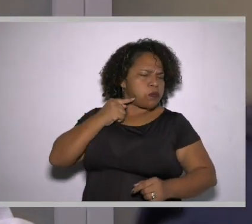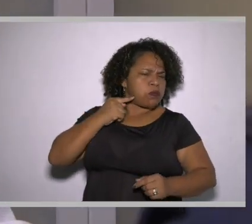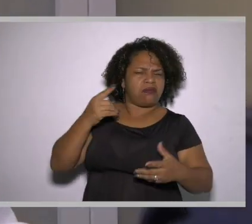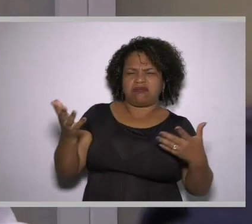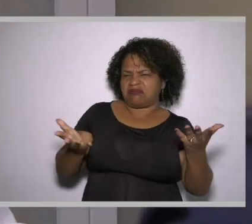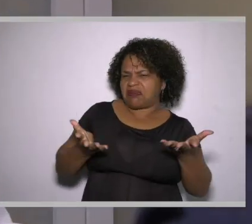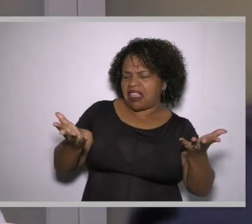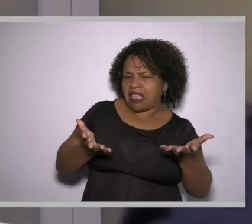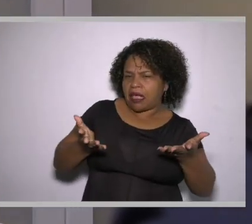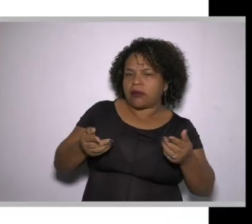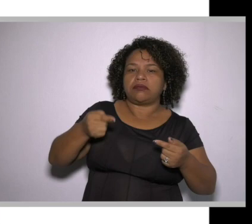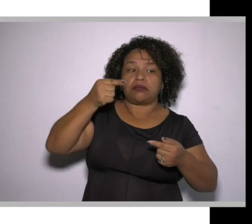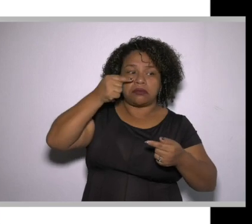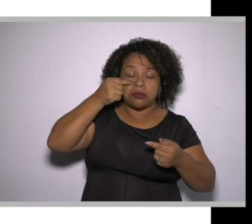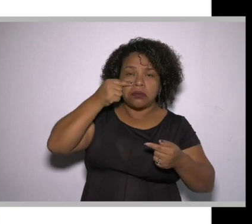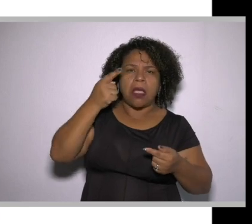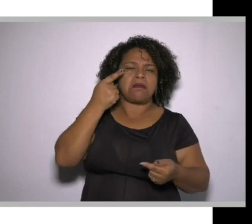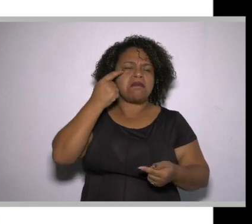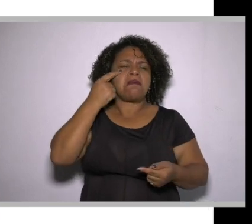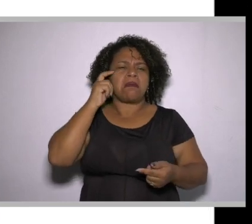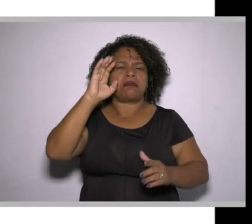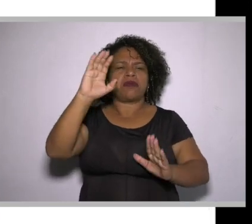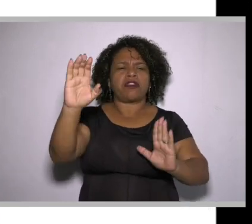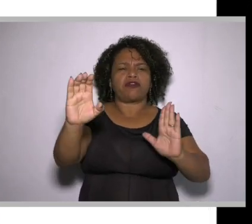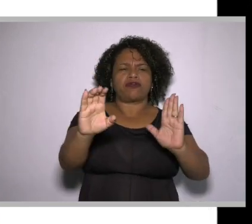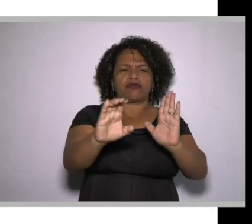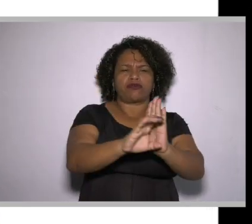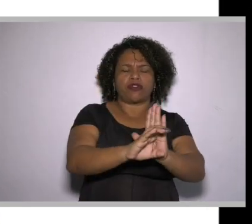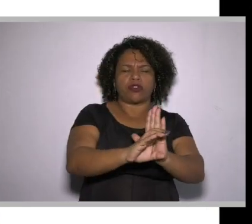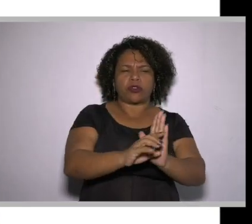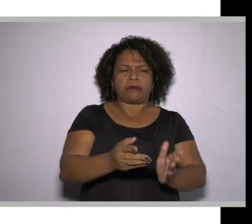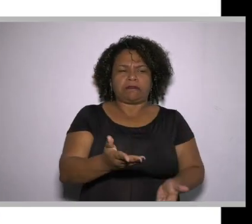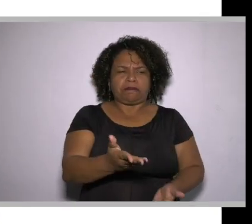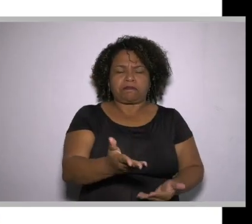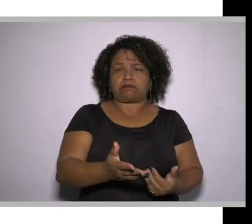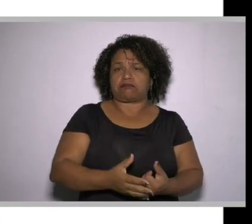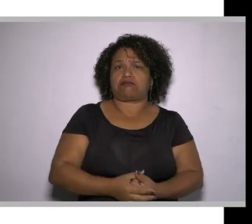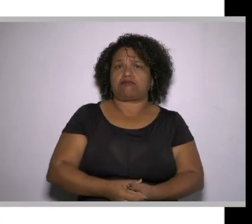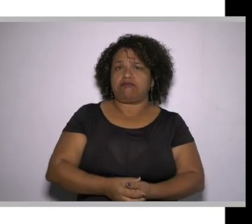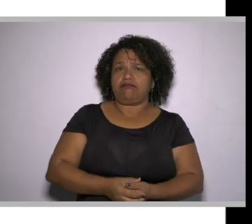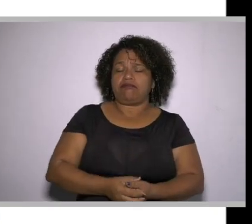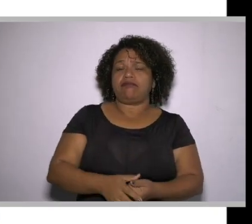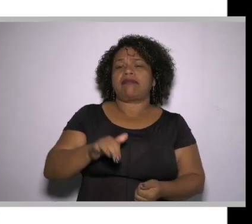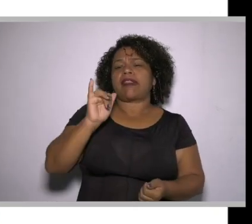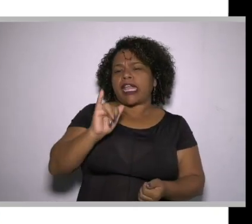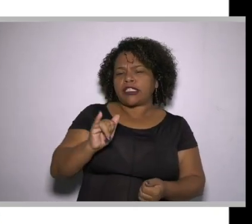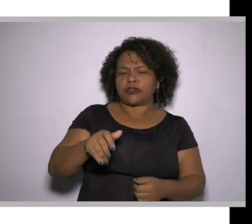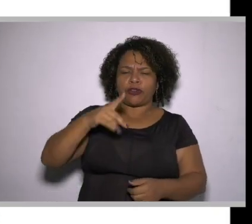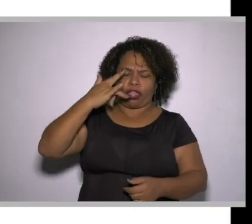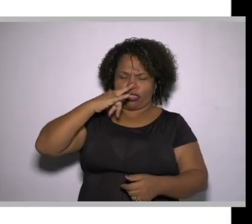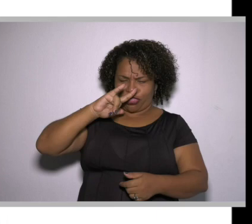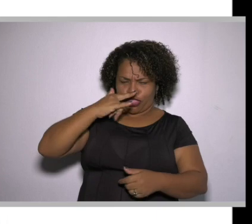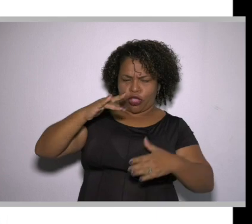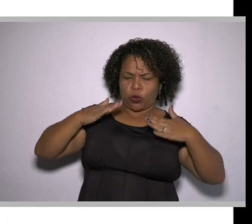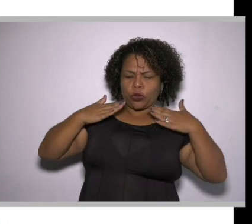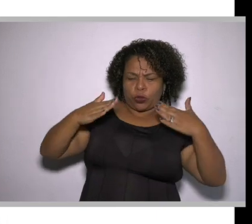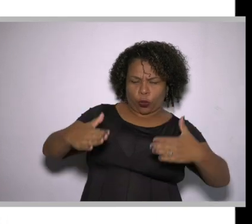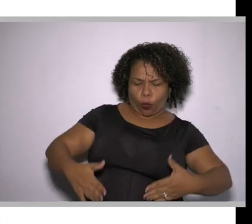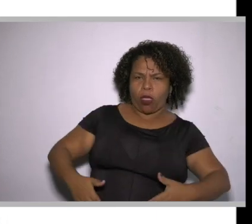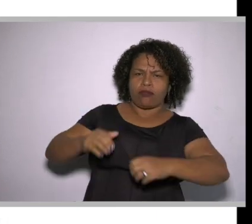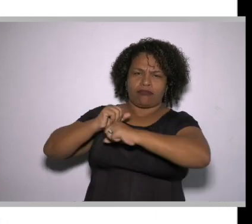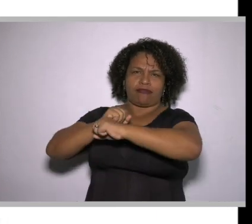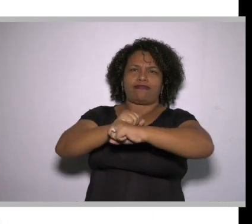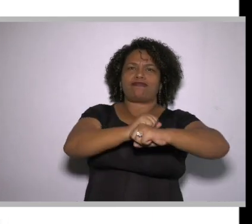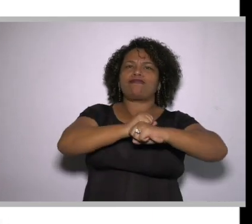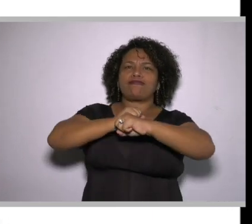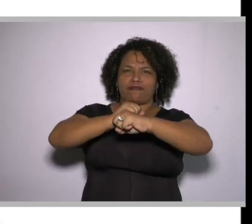Las adenoides son parte del sistema inmunológico pediátrico en conjunto con las amígdalas que se encuentran en la boca, que son